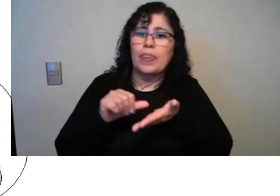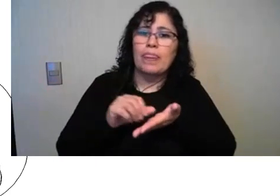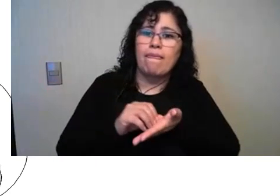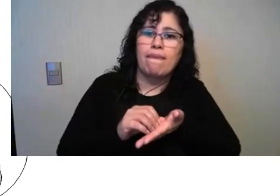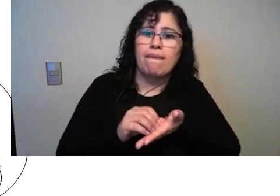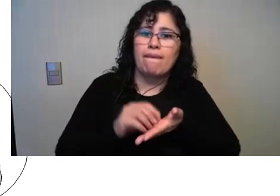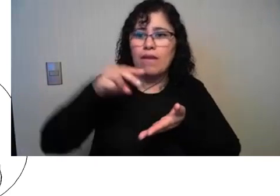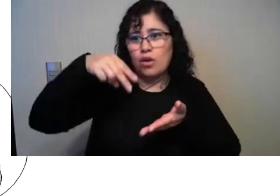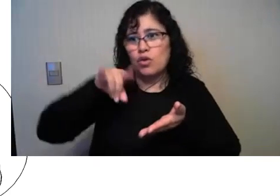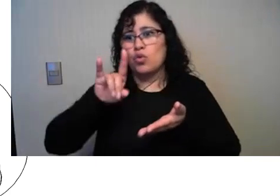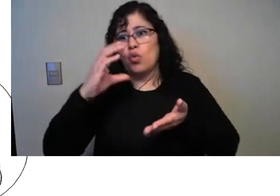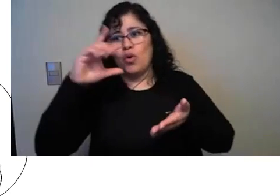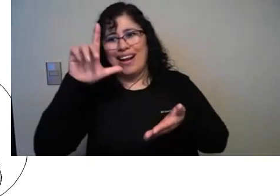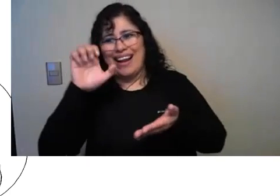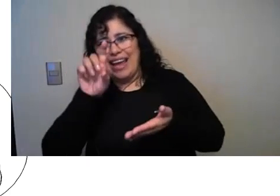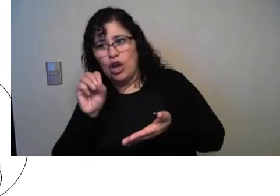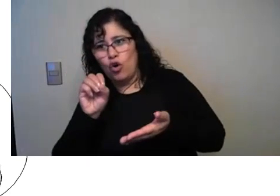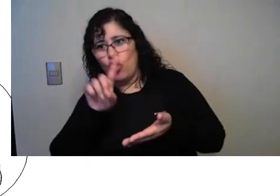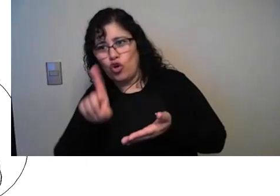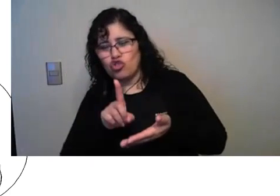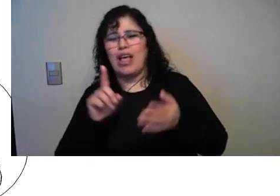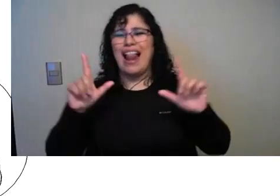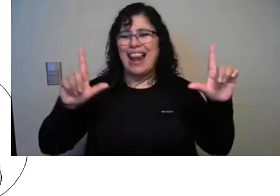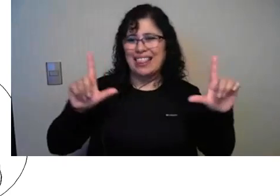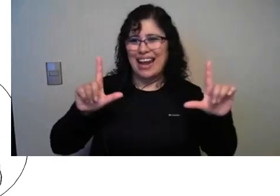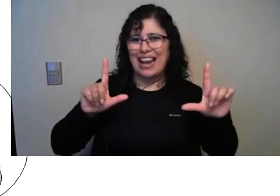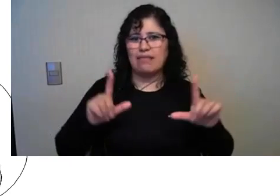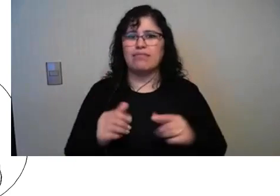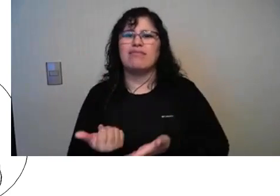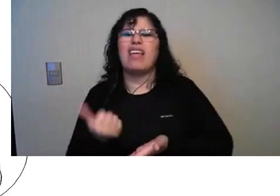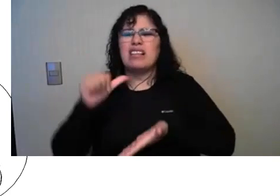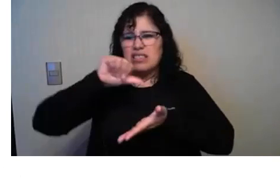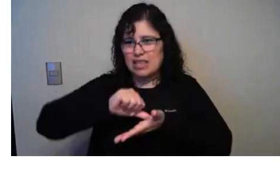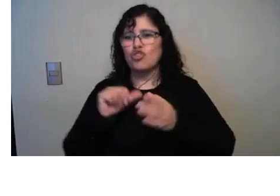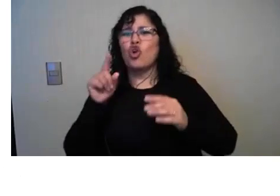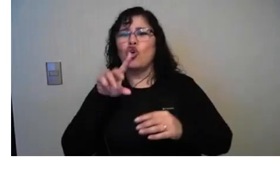más laterales de estos centros somatomotores.